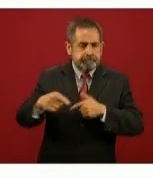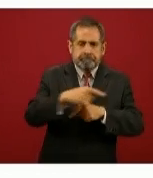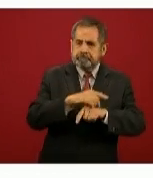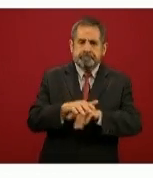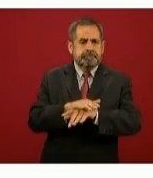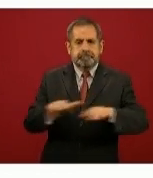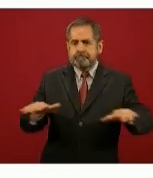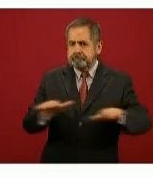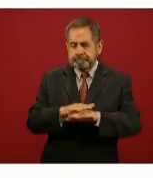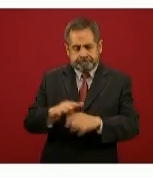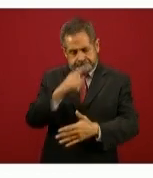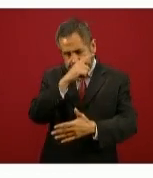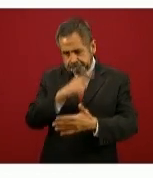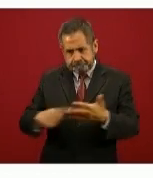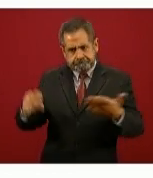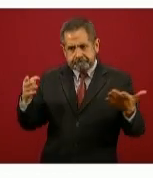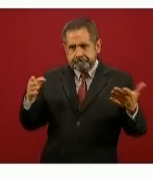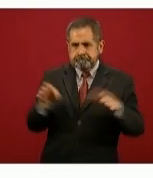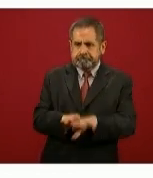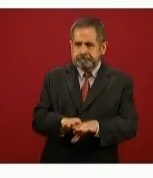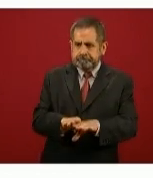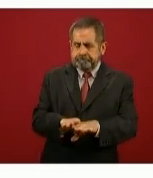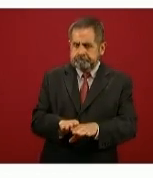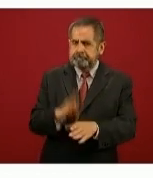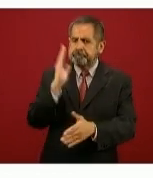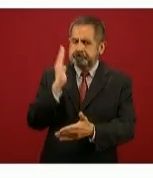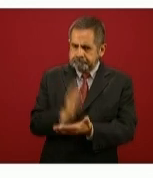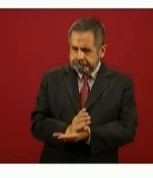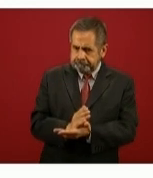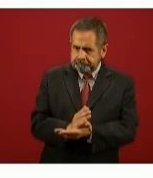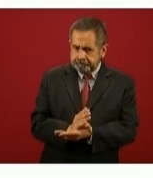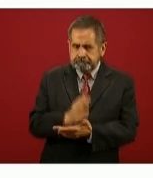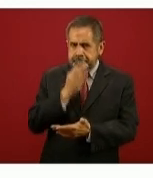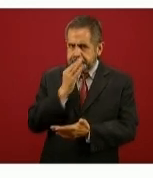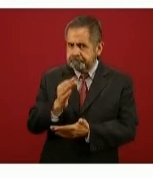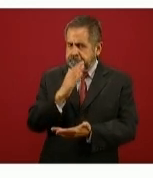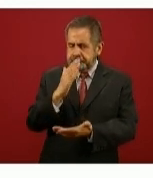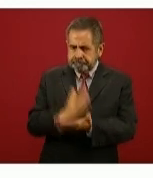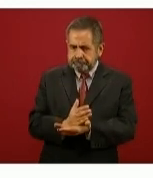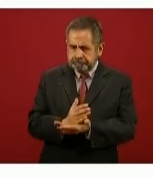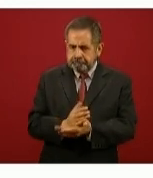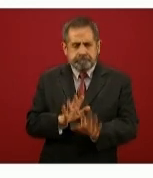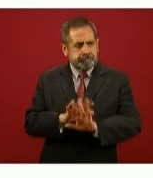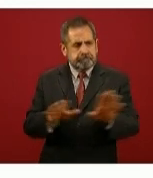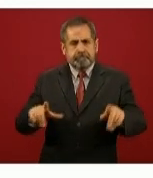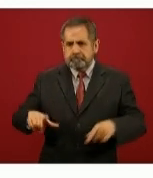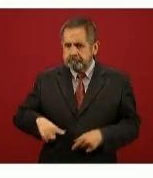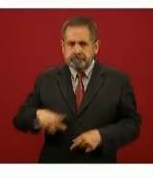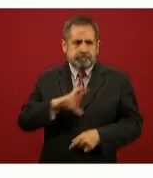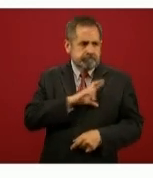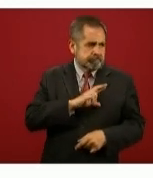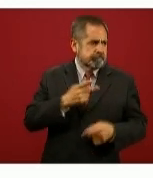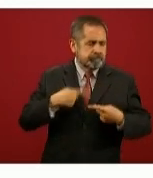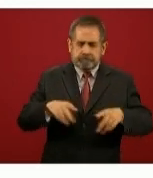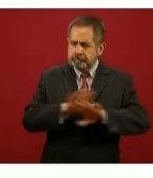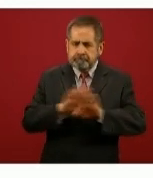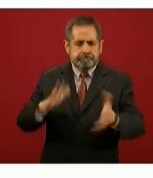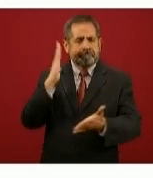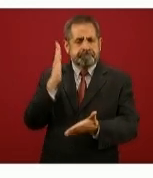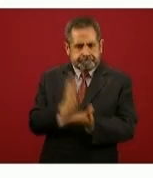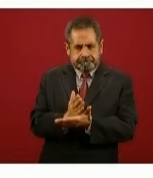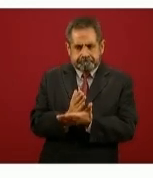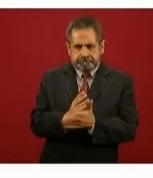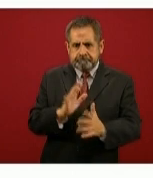en el espacio público. Esto en todos los sectores de la sociedad, el público, el privado y el social. Ahora, aquí es muy